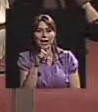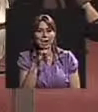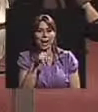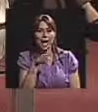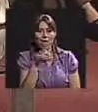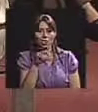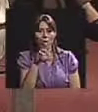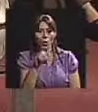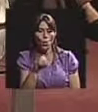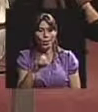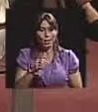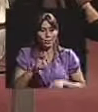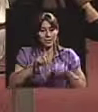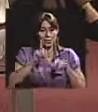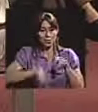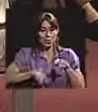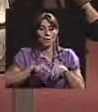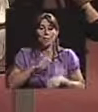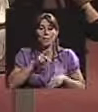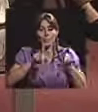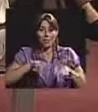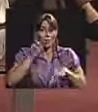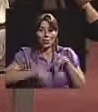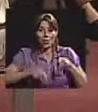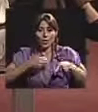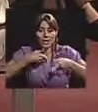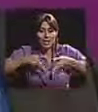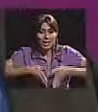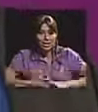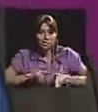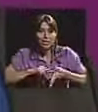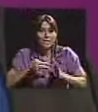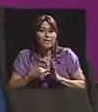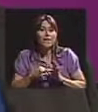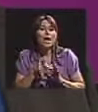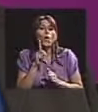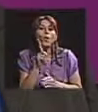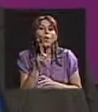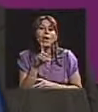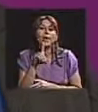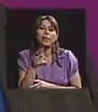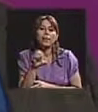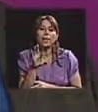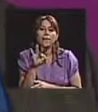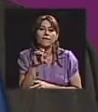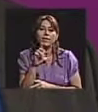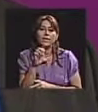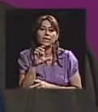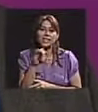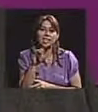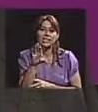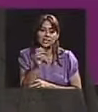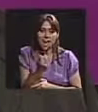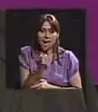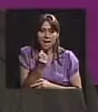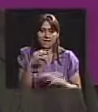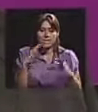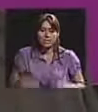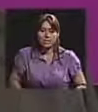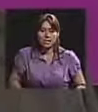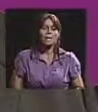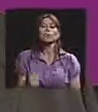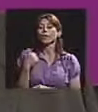una deficiencia física que me limite como individuo? Sí, bueno, yo considero que la infertilidad es